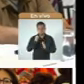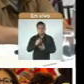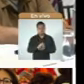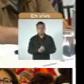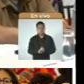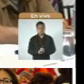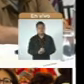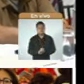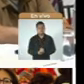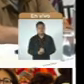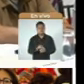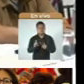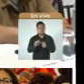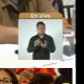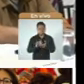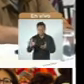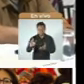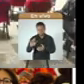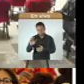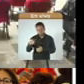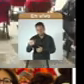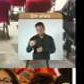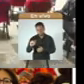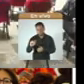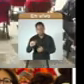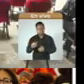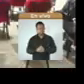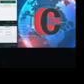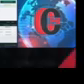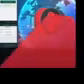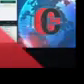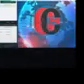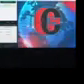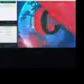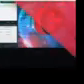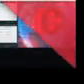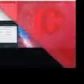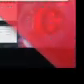sería cuánto Muchas gracias Gracias a todas y todos